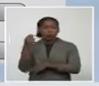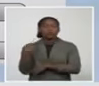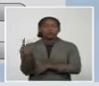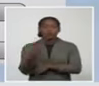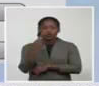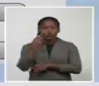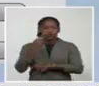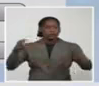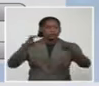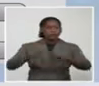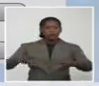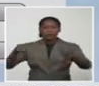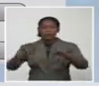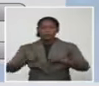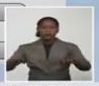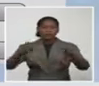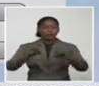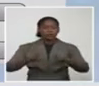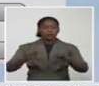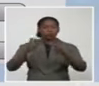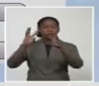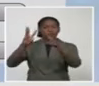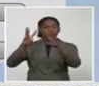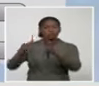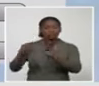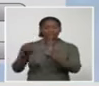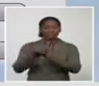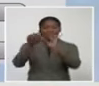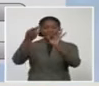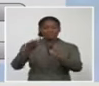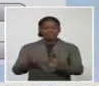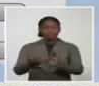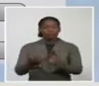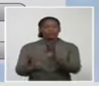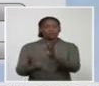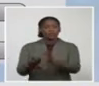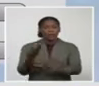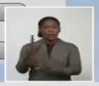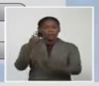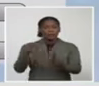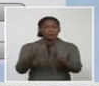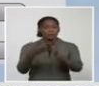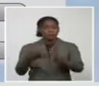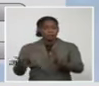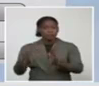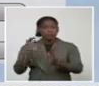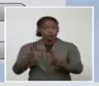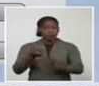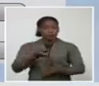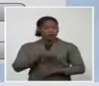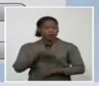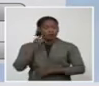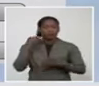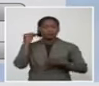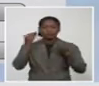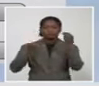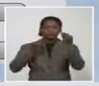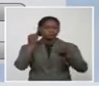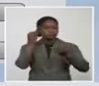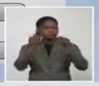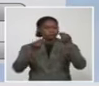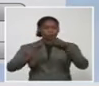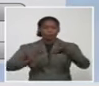Y esta es la cifra de casos confirmados que tuvimos en el día de ayer. Ya